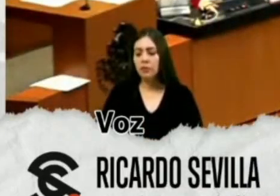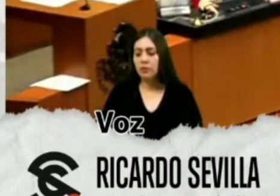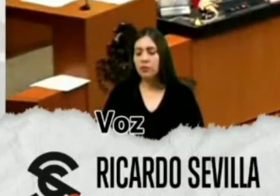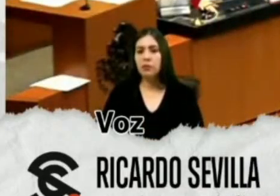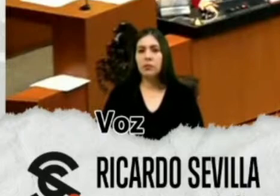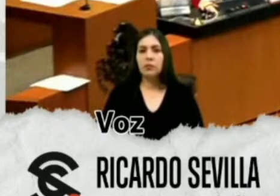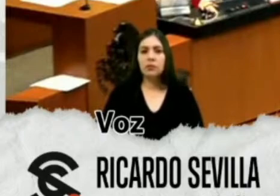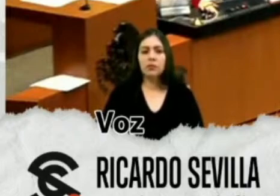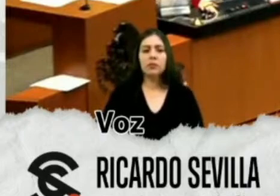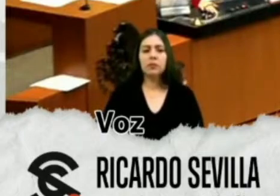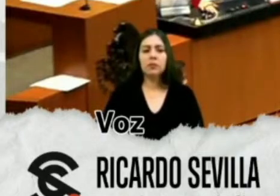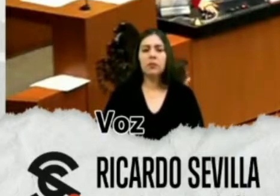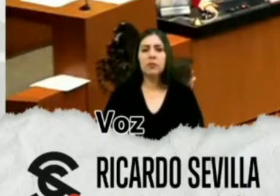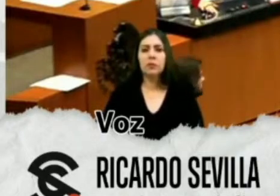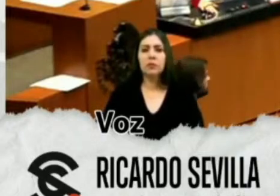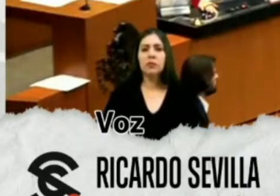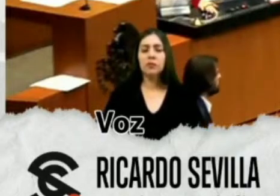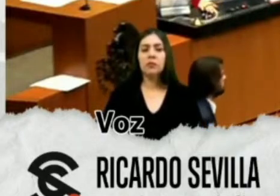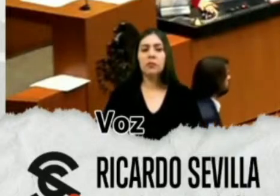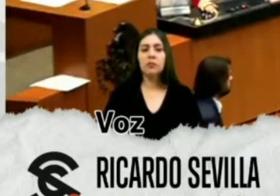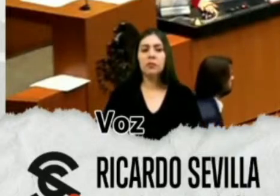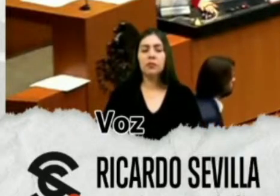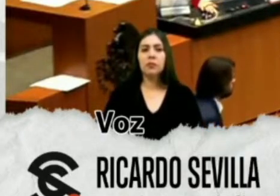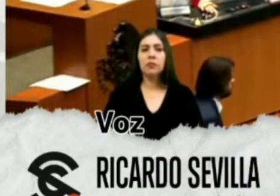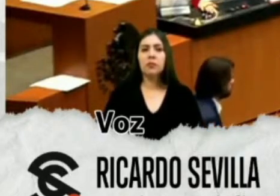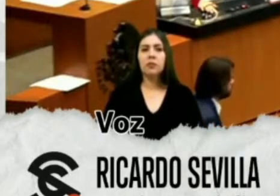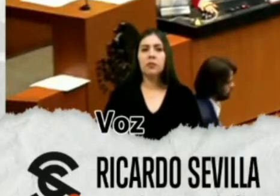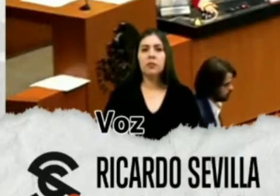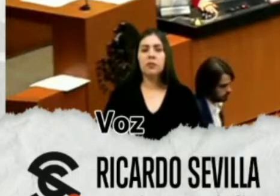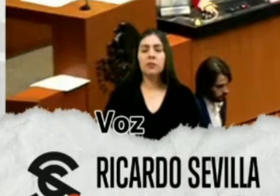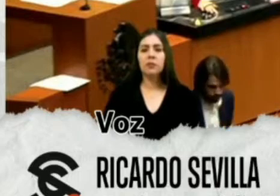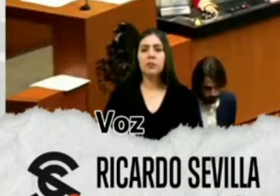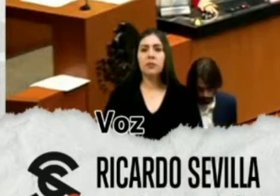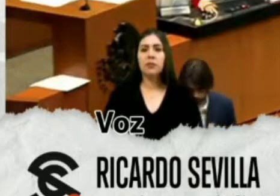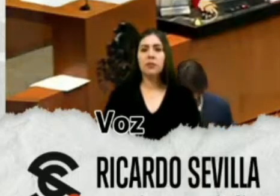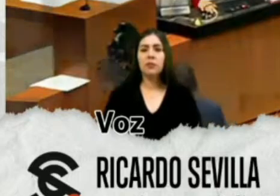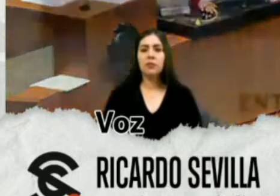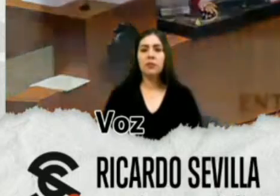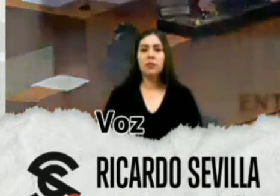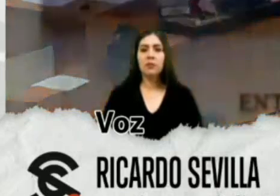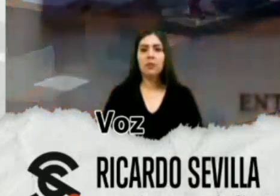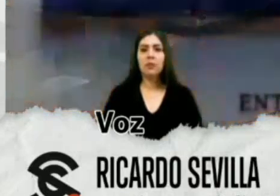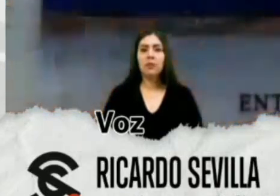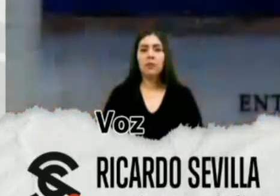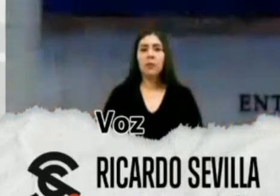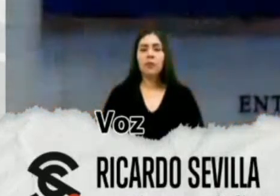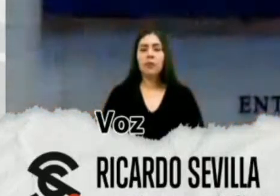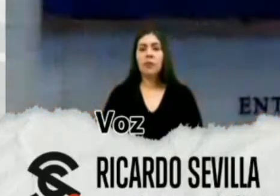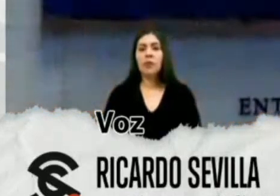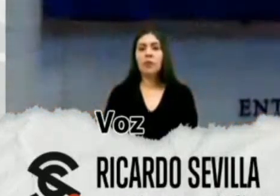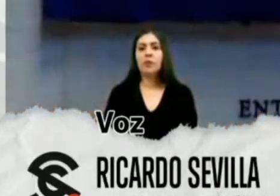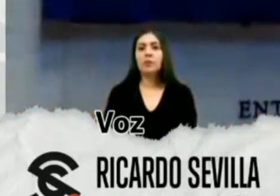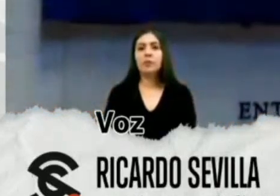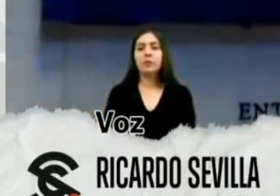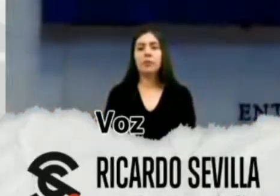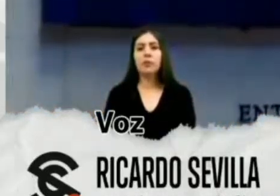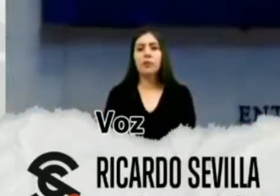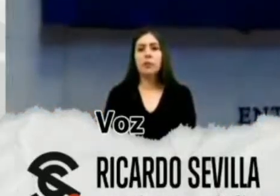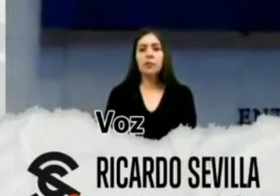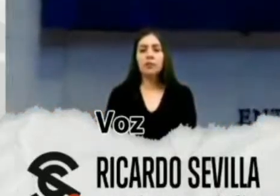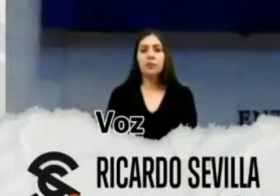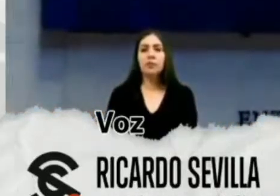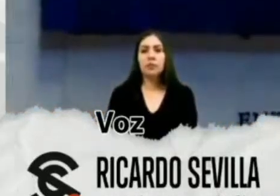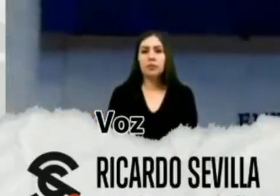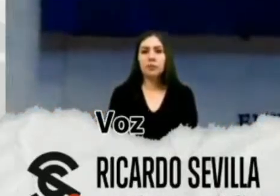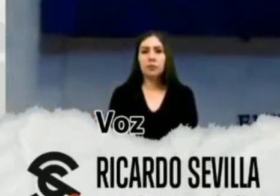fúricos y tratando de buscar ahora a este senador empresario de Movimiento Ciudadano. Pero esta reforma público, usted